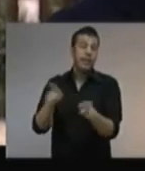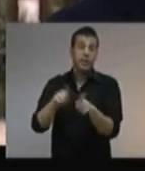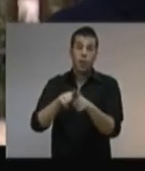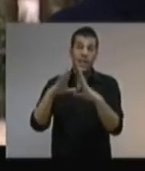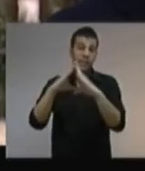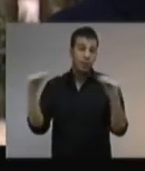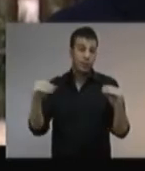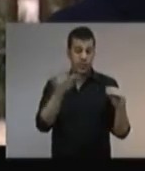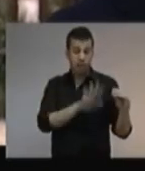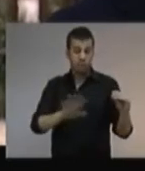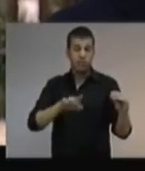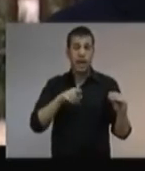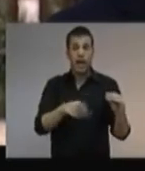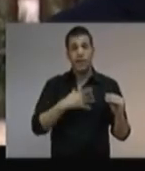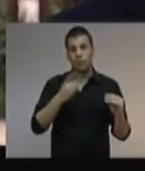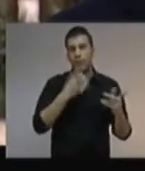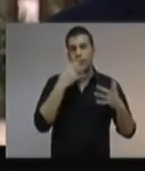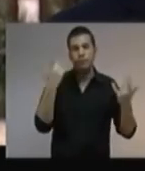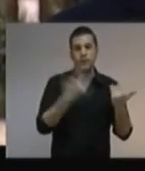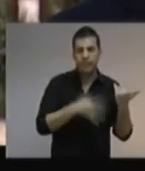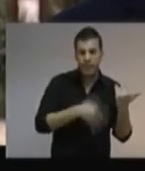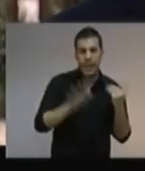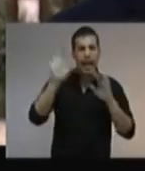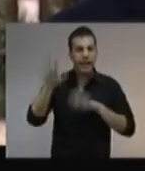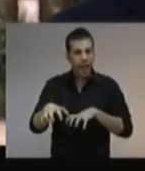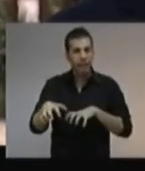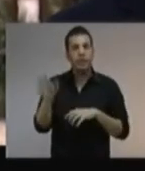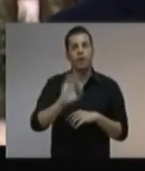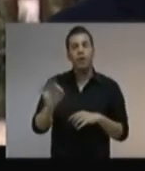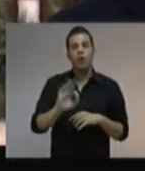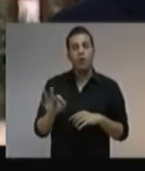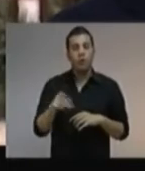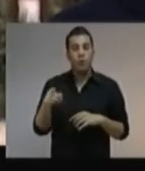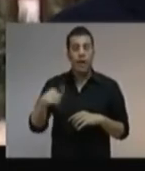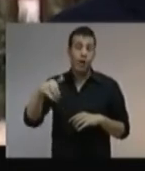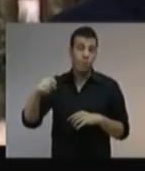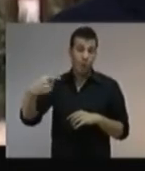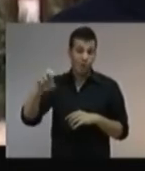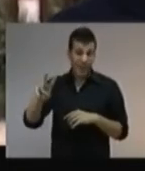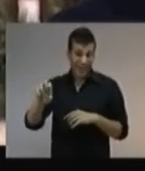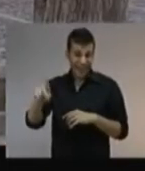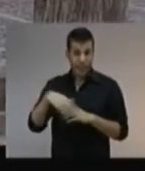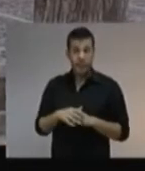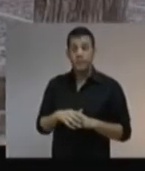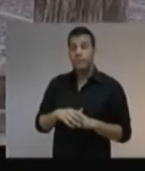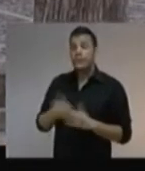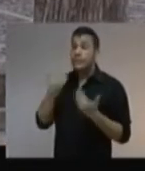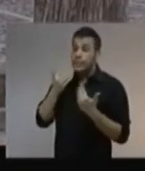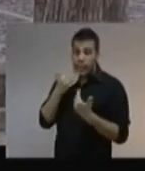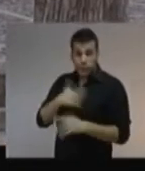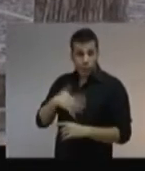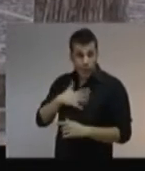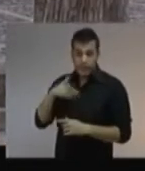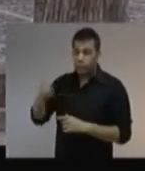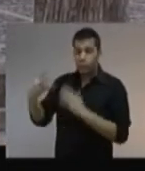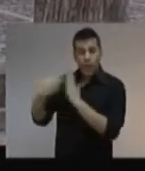Baja Andalucía fueron con respecto a Sevilla, a Cádiz o al propio Moguer. Antonio, cronista oficial de la ciudad, ha sido un